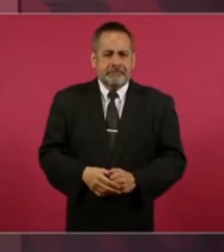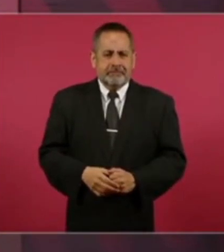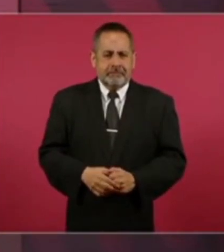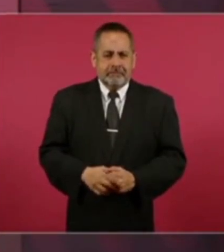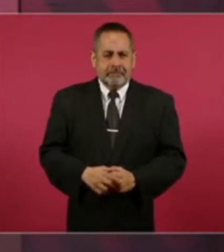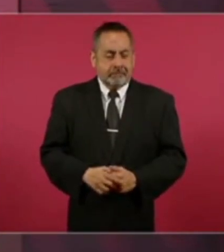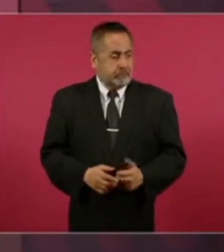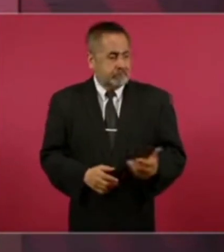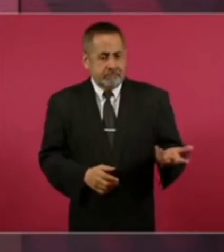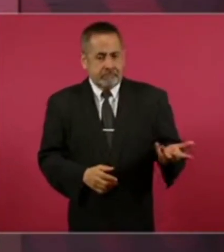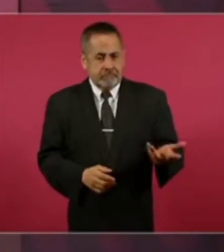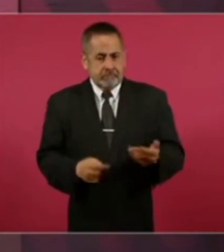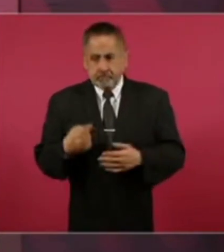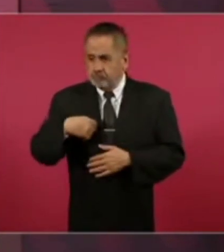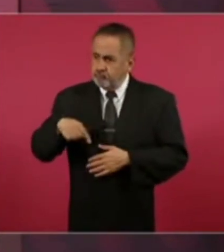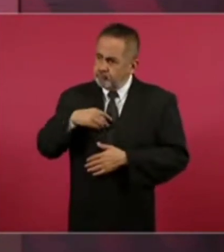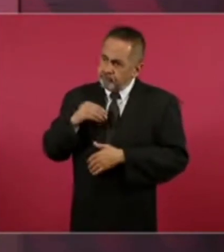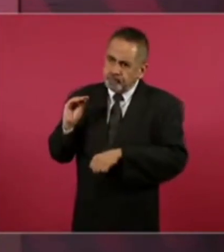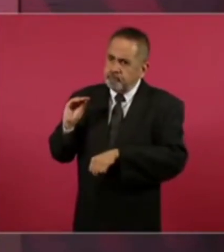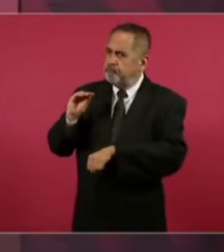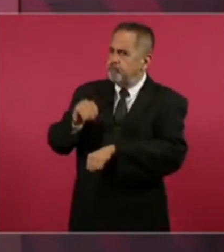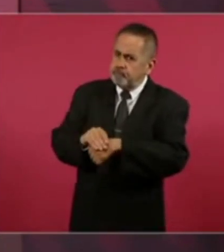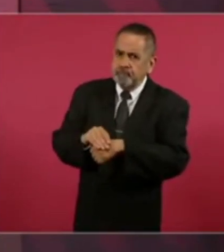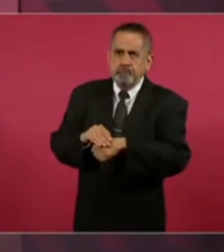No podemos nosotros